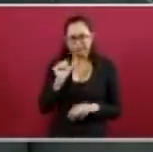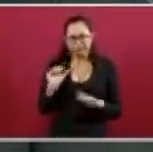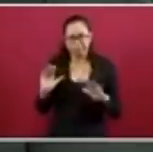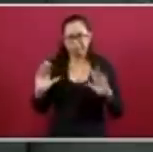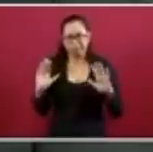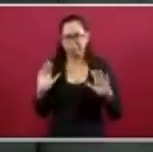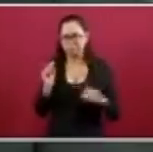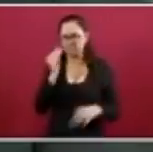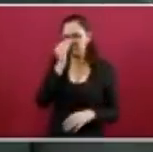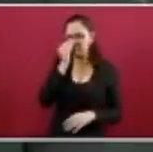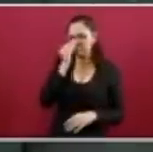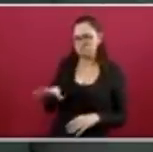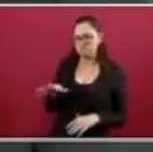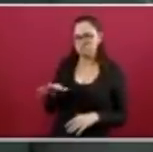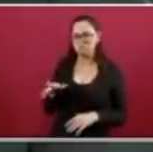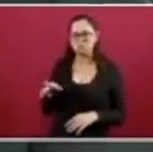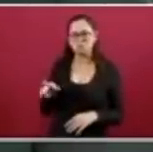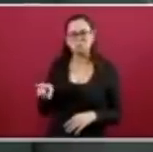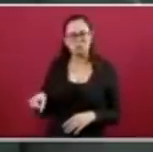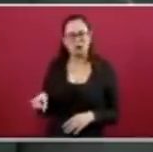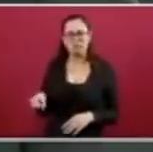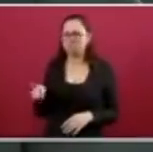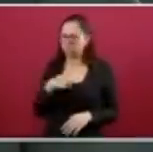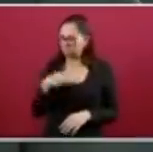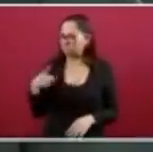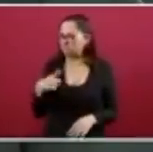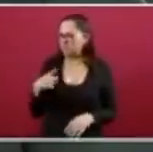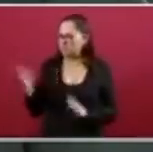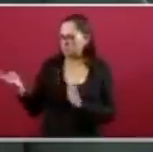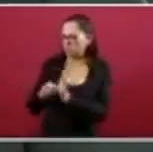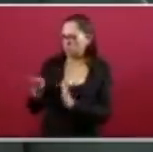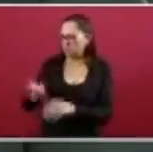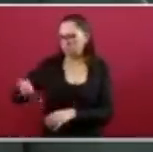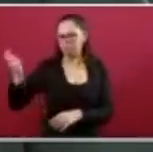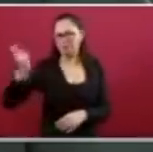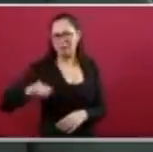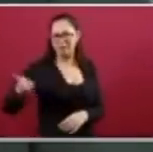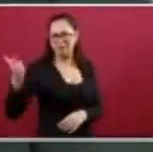se le esté pidiendo a la Comisión Federal de Electricidad que pague